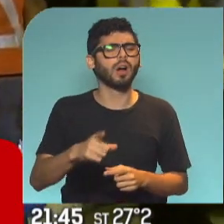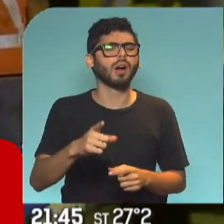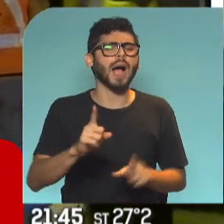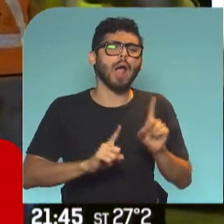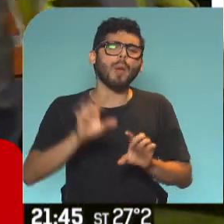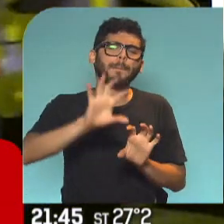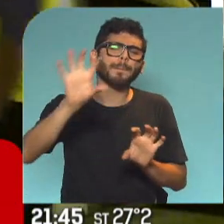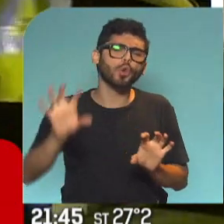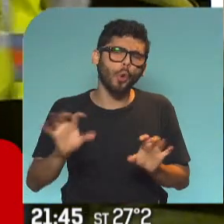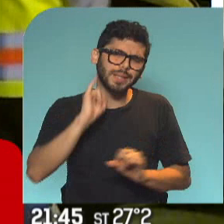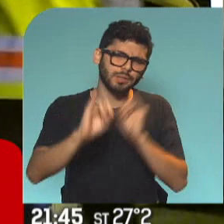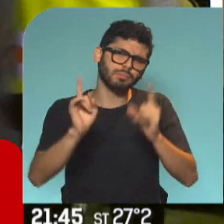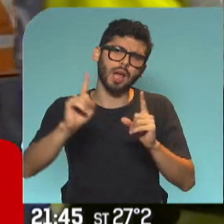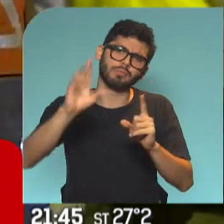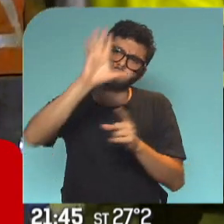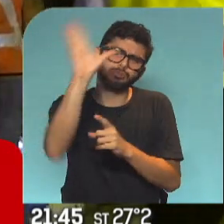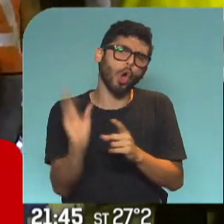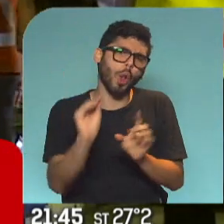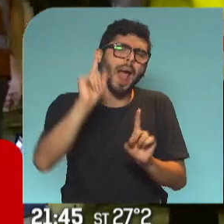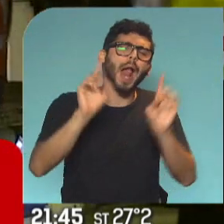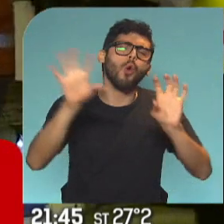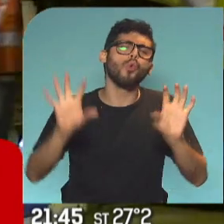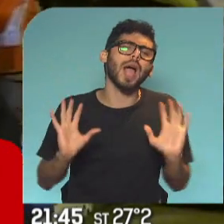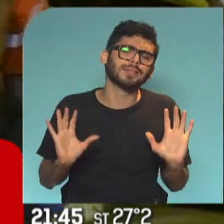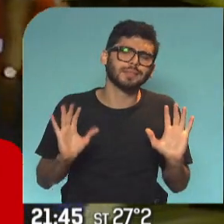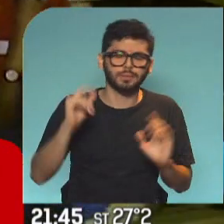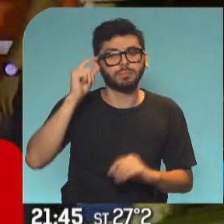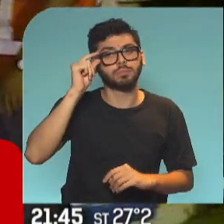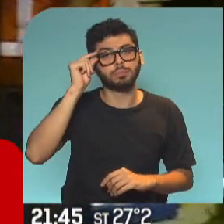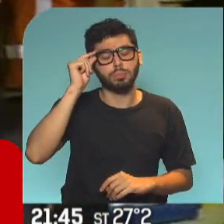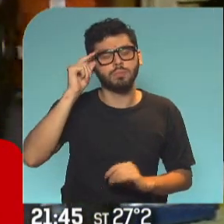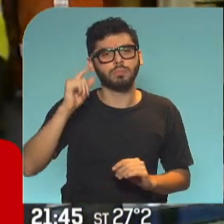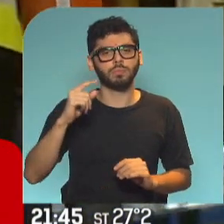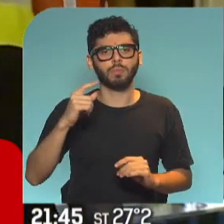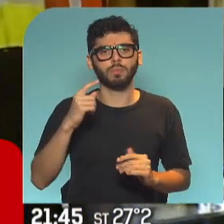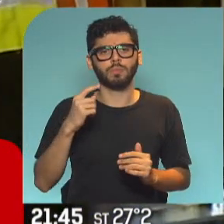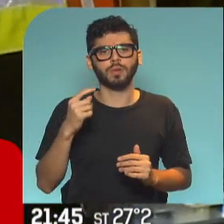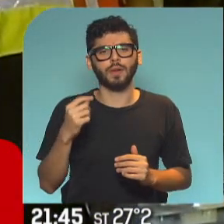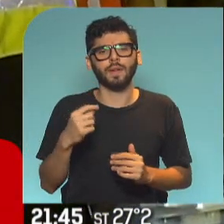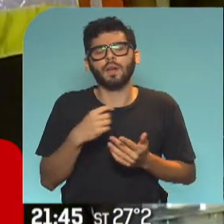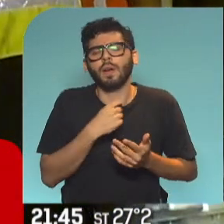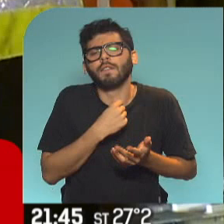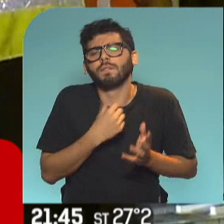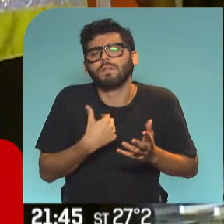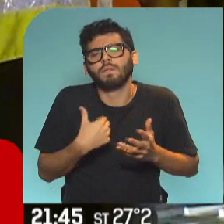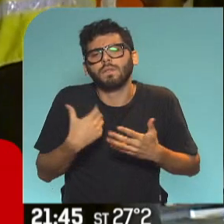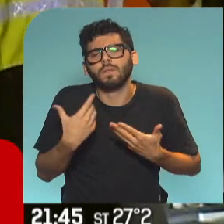no caer en todo el país, pero para marcar que algunas